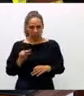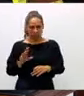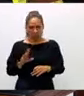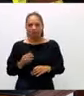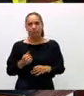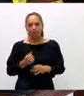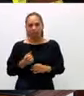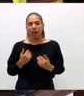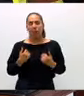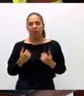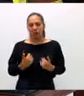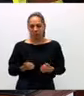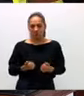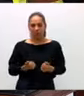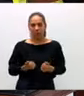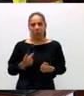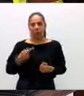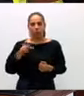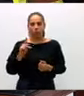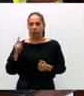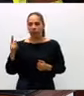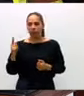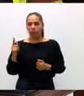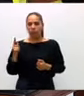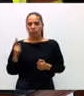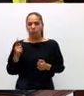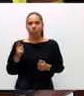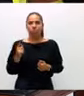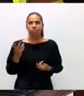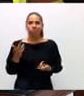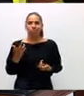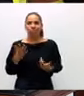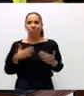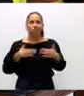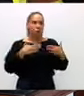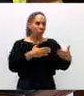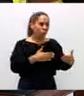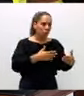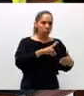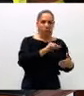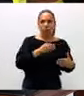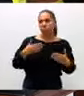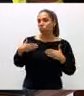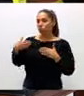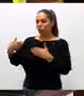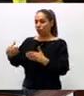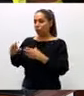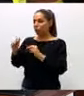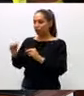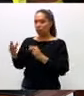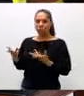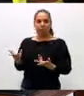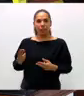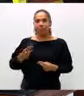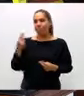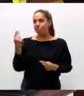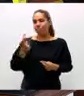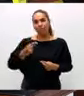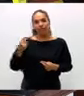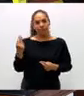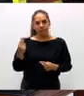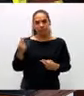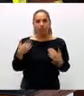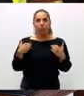conflicto, ¿no? Las dos partes tienen desconfianza mutua. Así es muy difícil establecer un